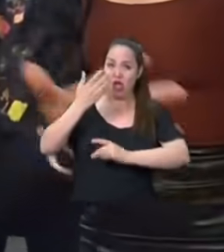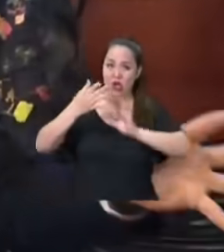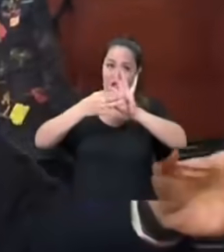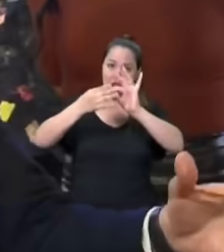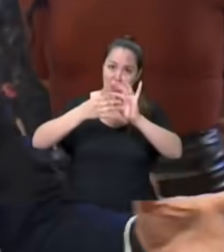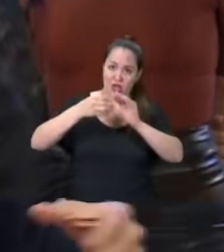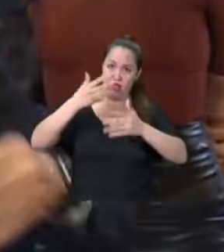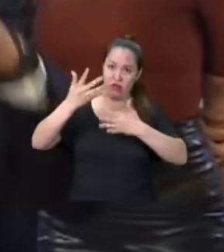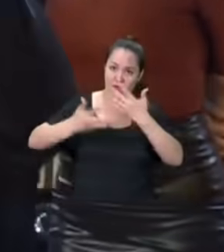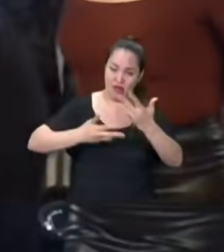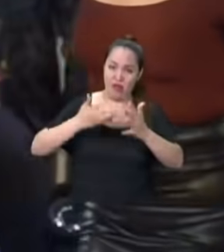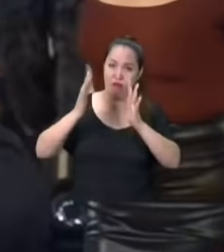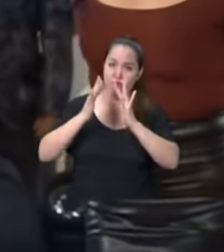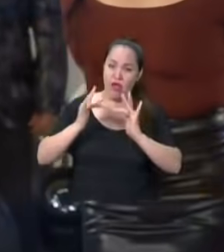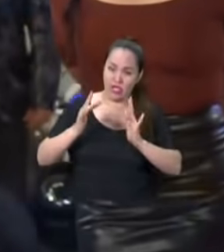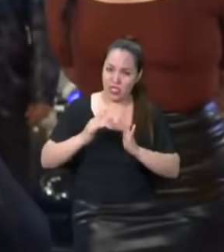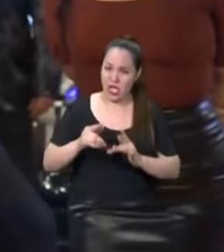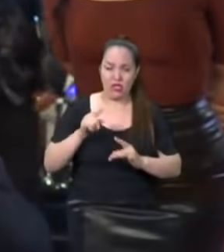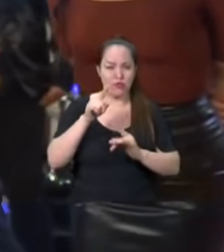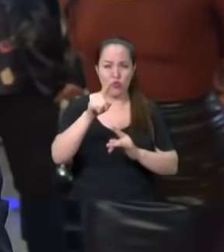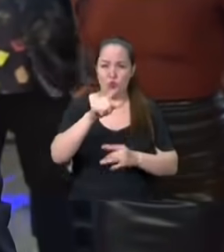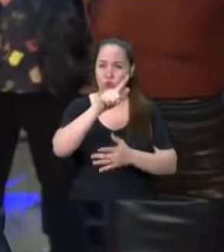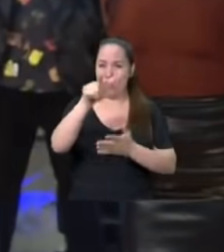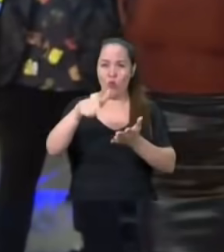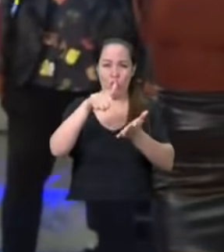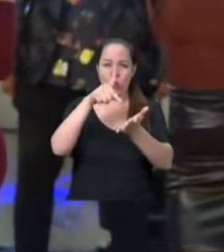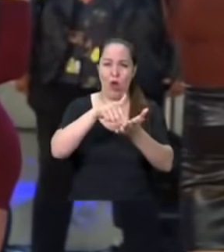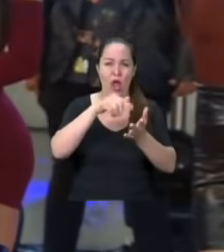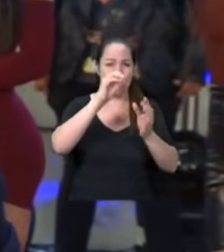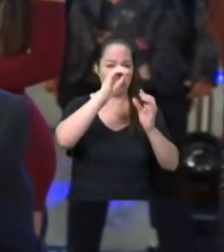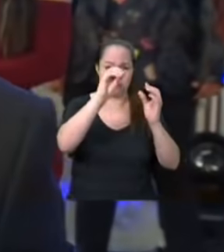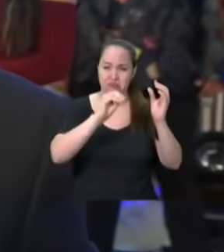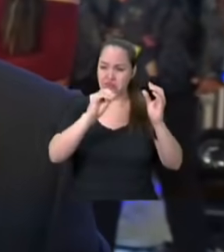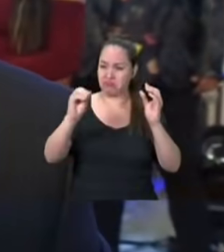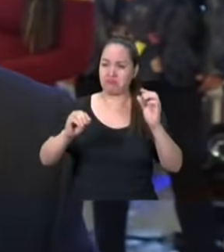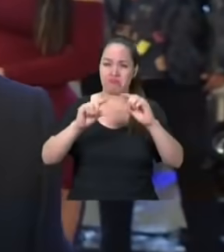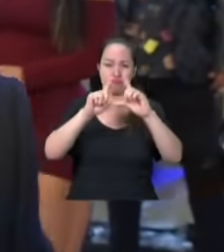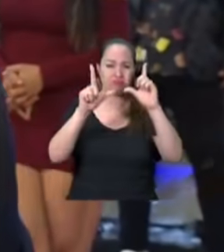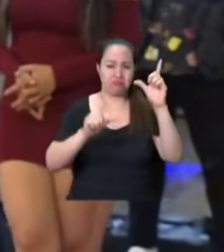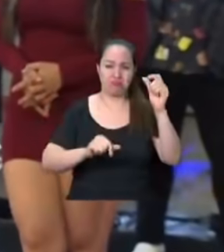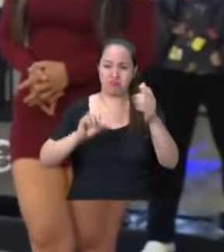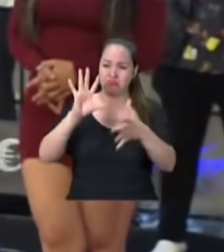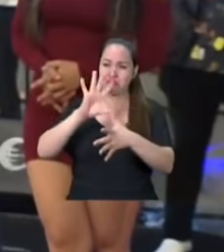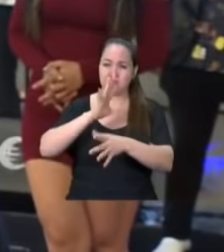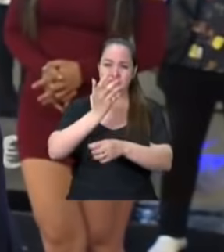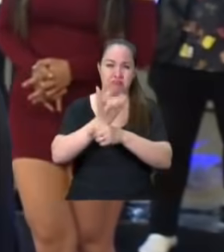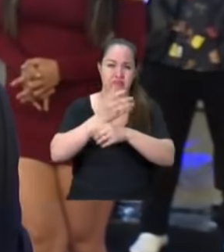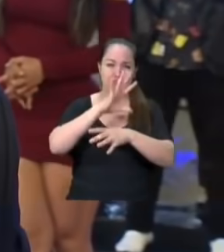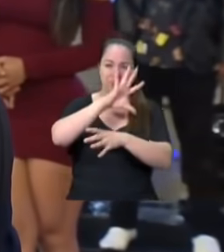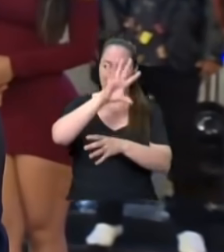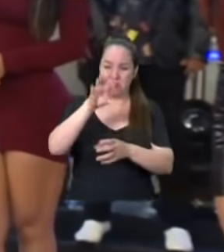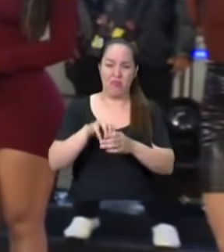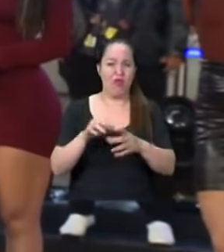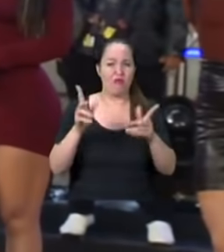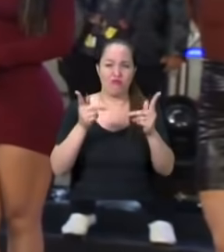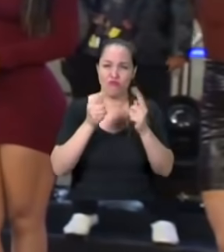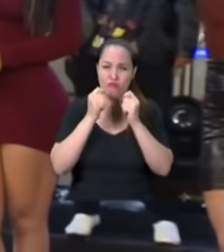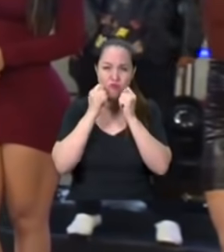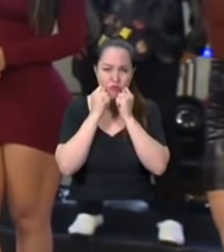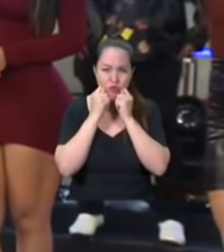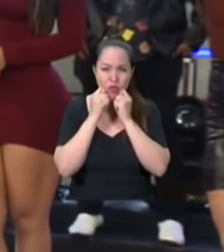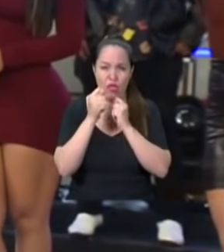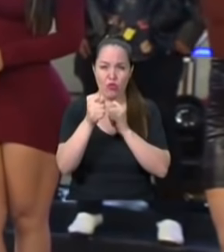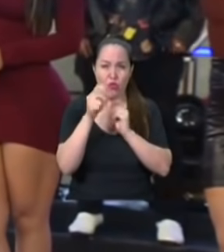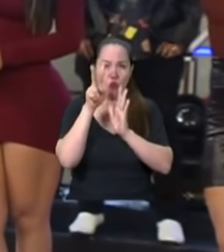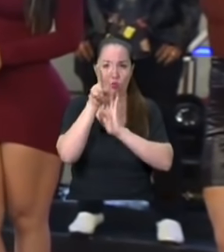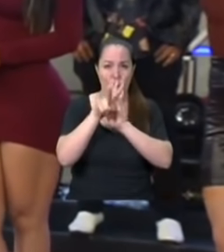los franceses. No importa dónde andes, me grabas un video de un